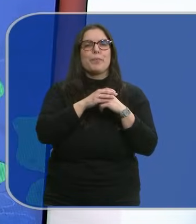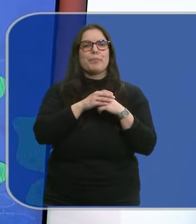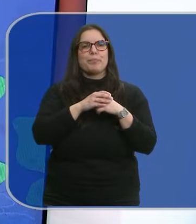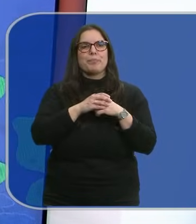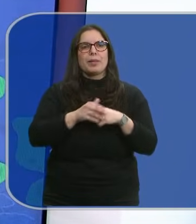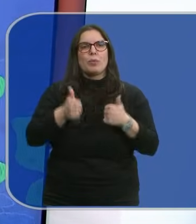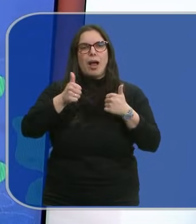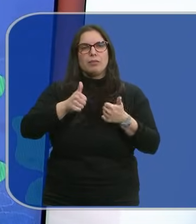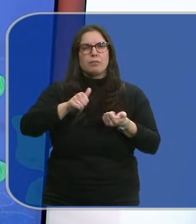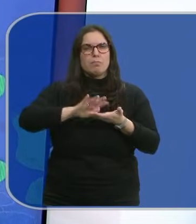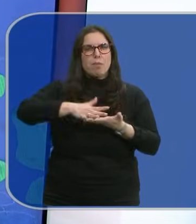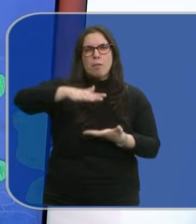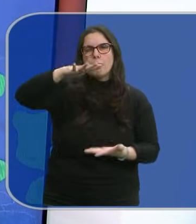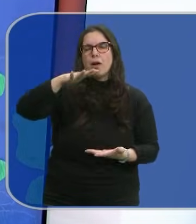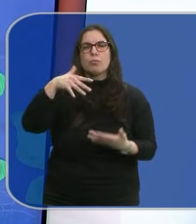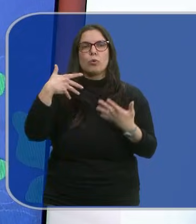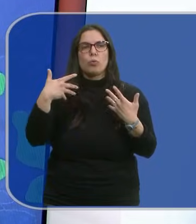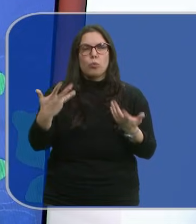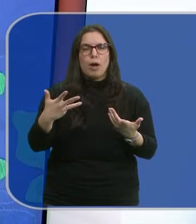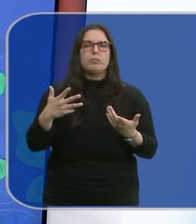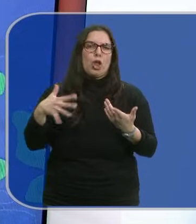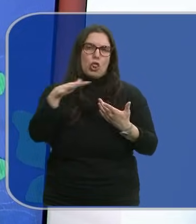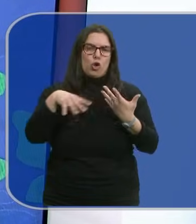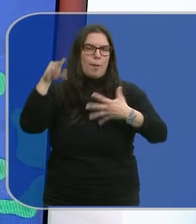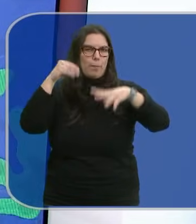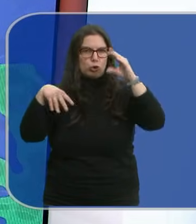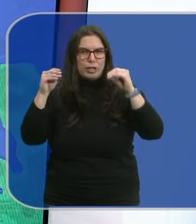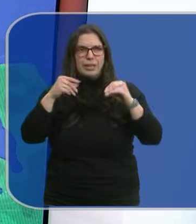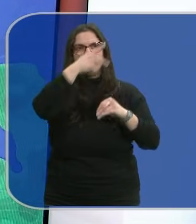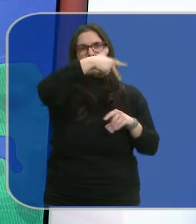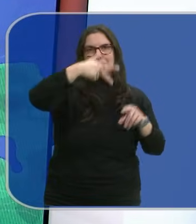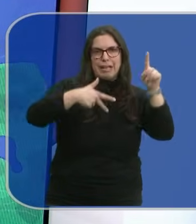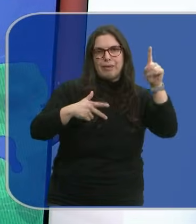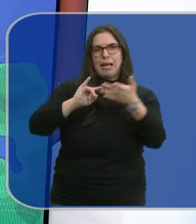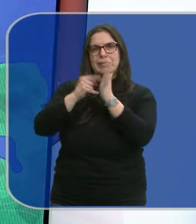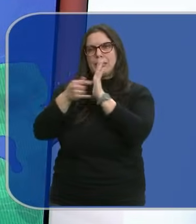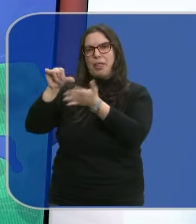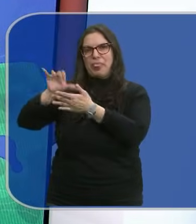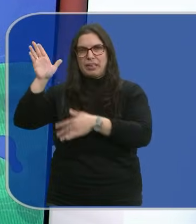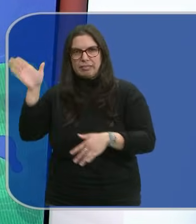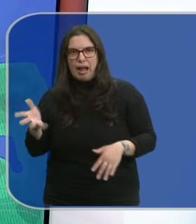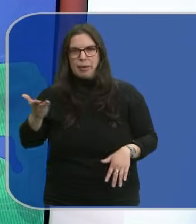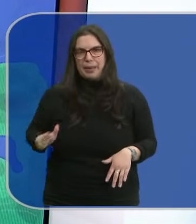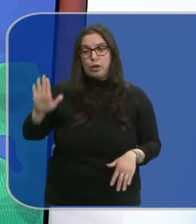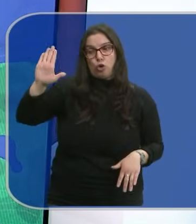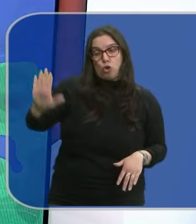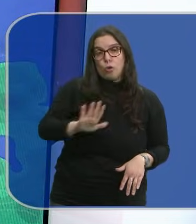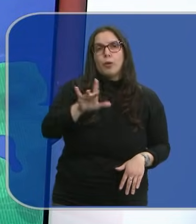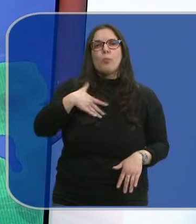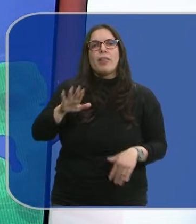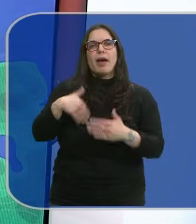se van a dar esas mayores cantidades. Lógicamente será en zonas de montaña, de la Cantábrica, del sistema central y del sistema ibérico, donde podemos registrar